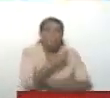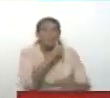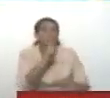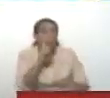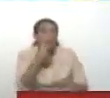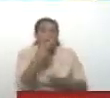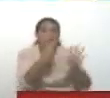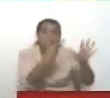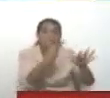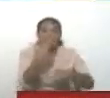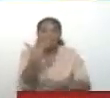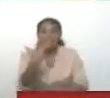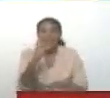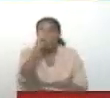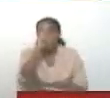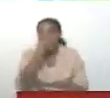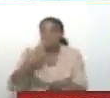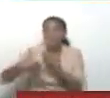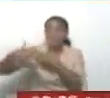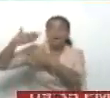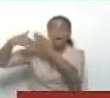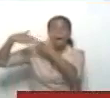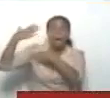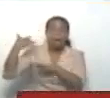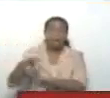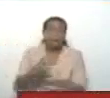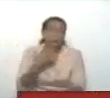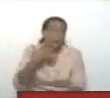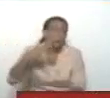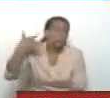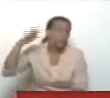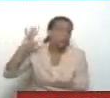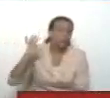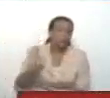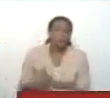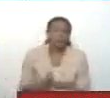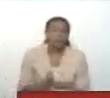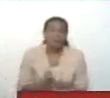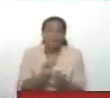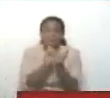Hace 73 años, ¿no? Aguará. No hace mucho. Y el